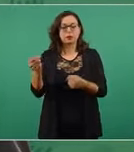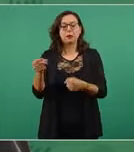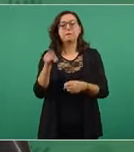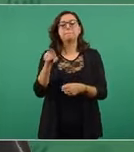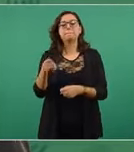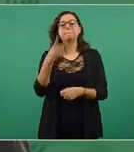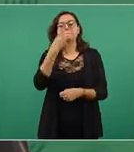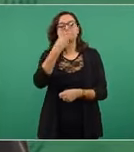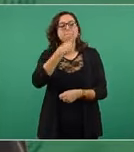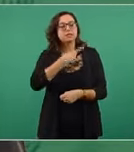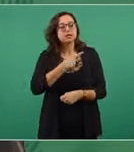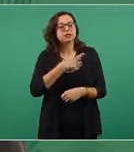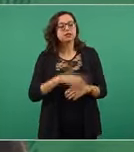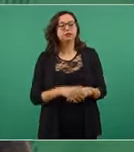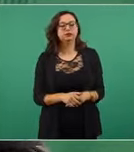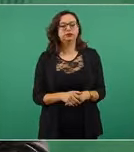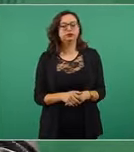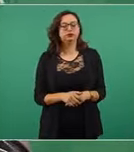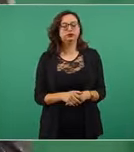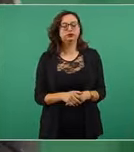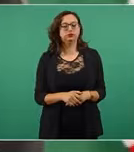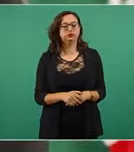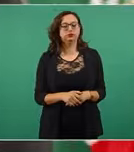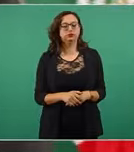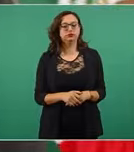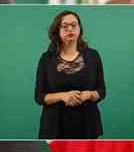licenciado, yo